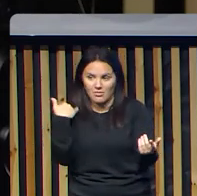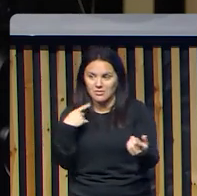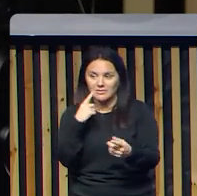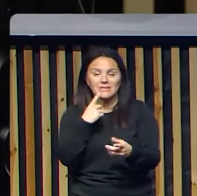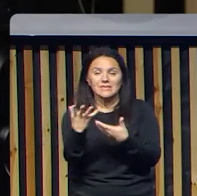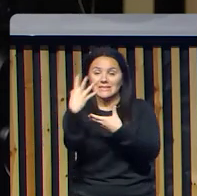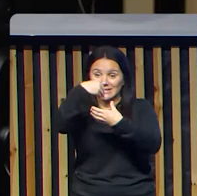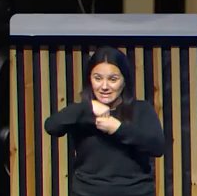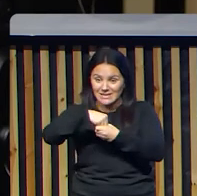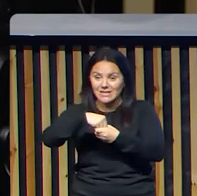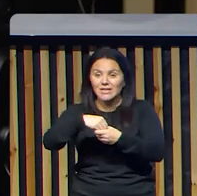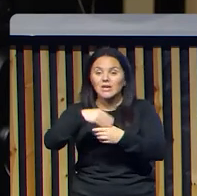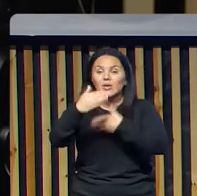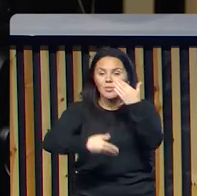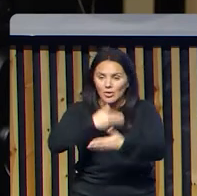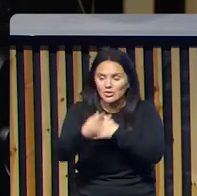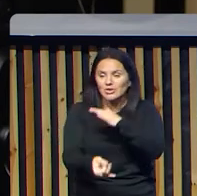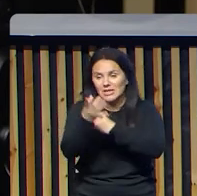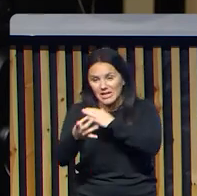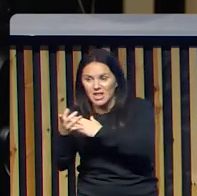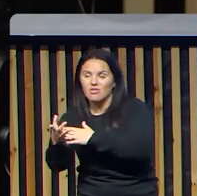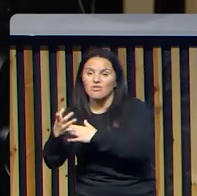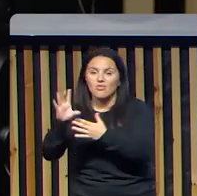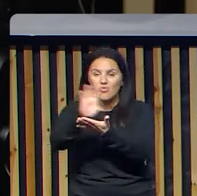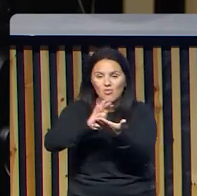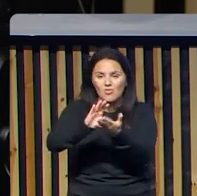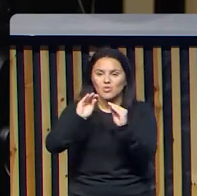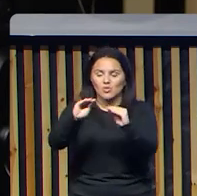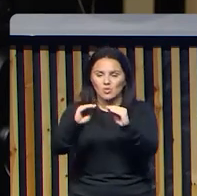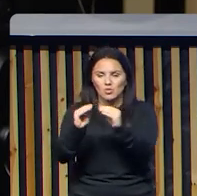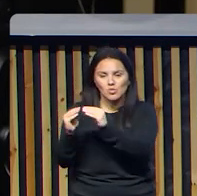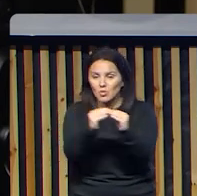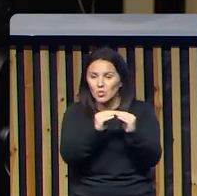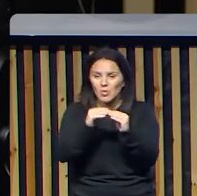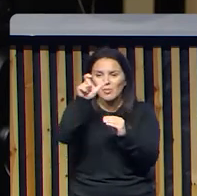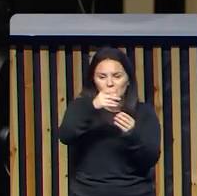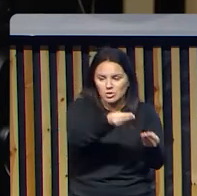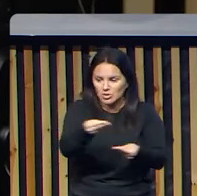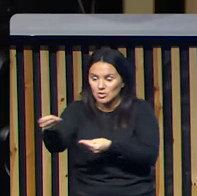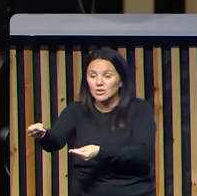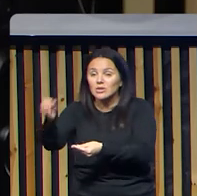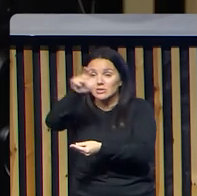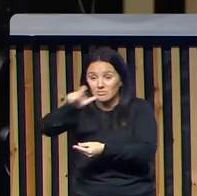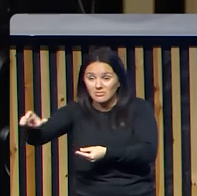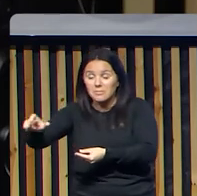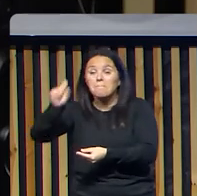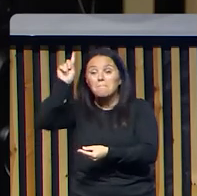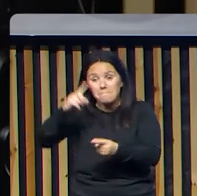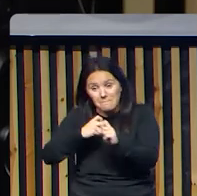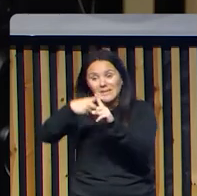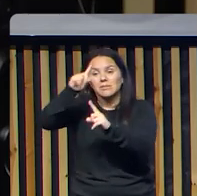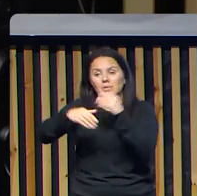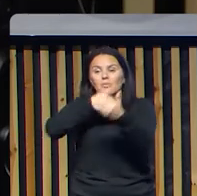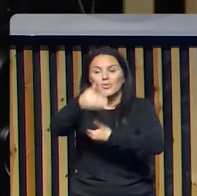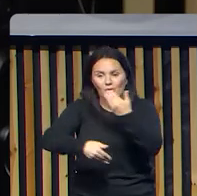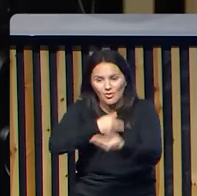en los procesos de creación y de evaluación conjunta de los documentos administrativos dirigidos a la ciudadanía y por extensión y también en